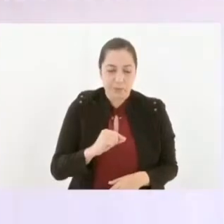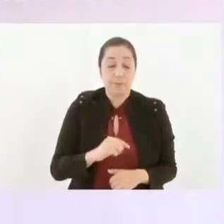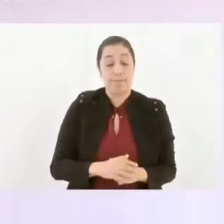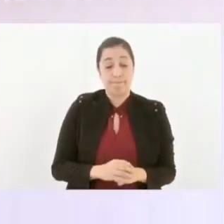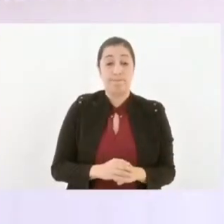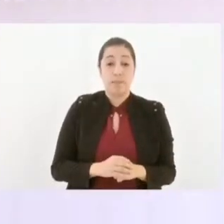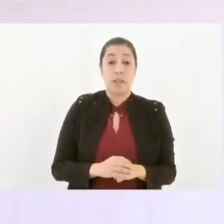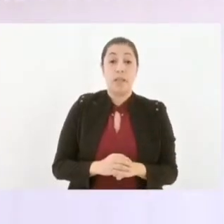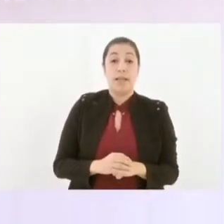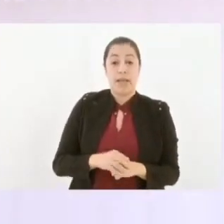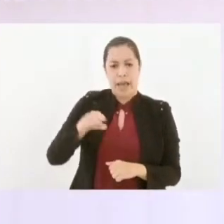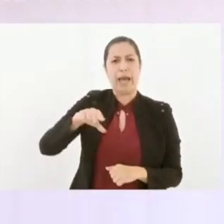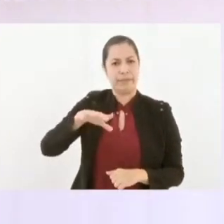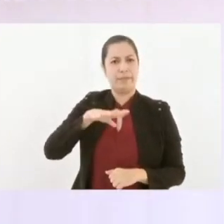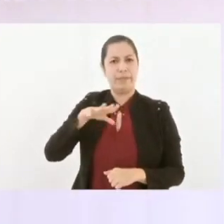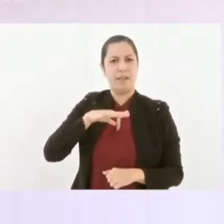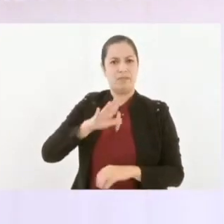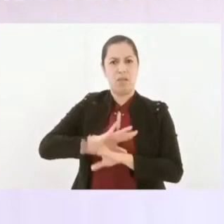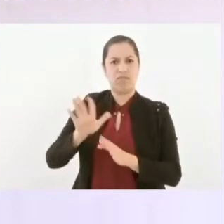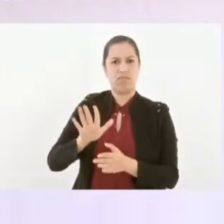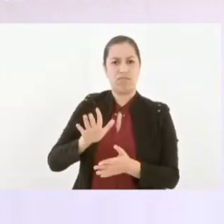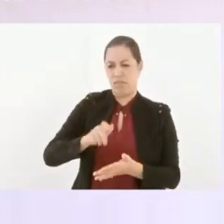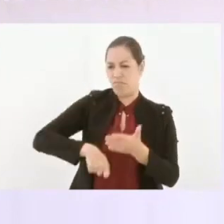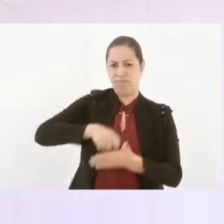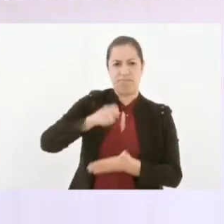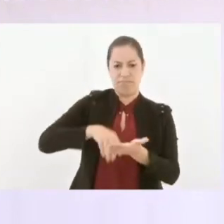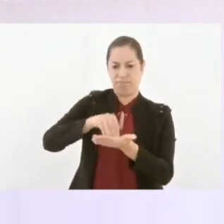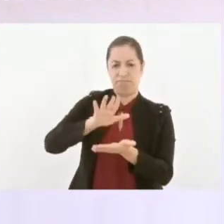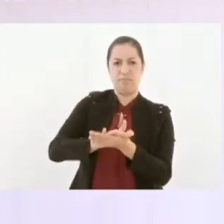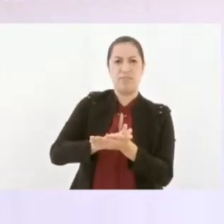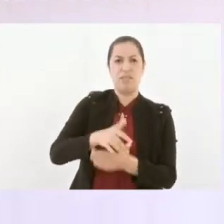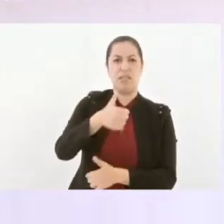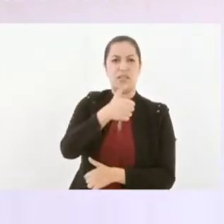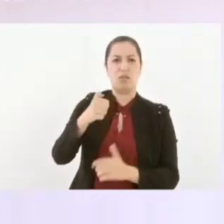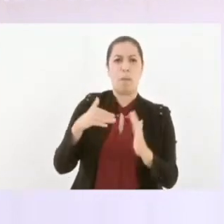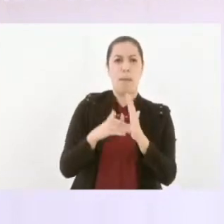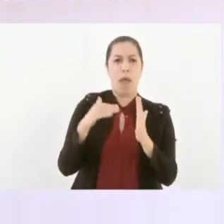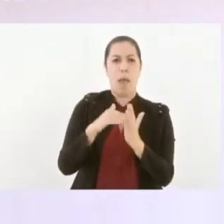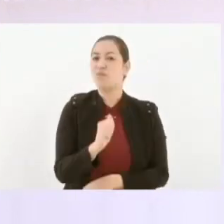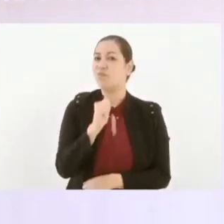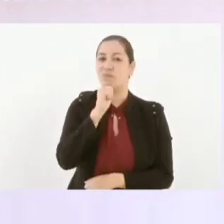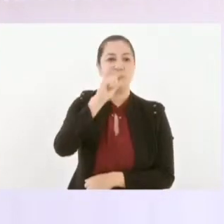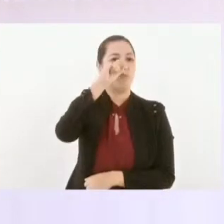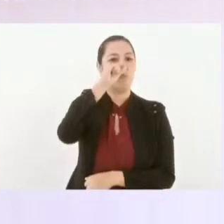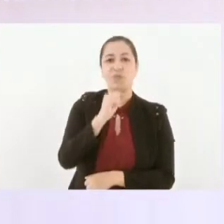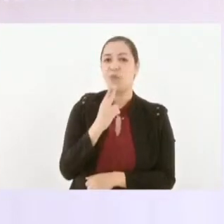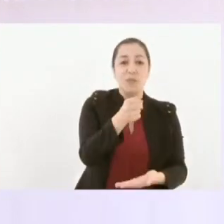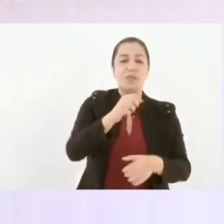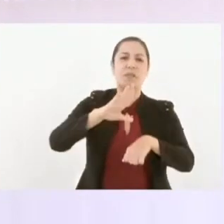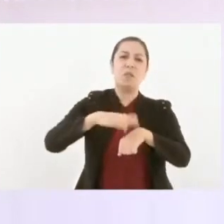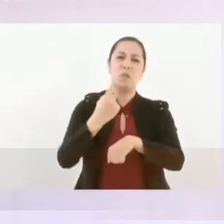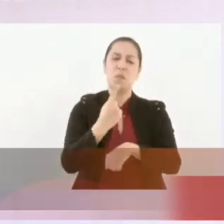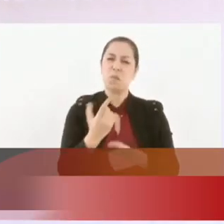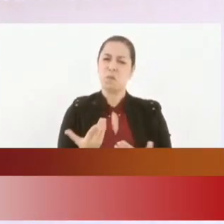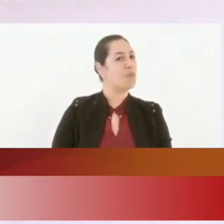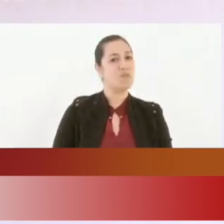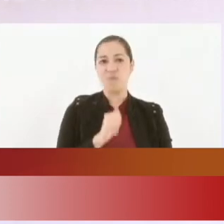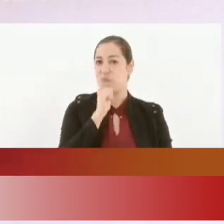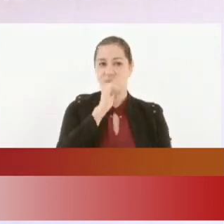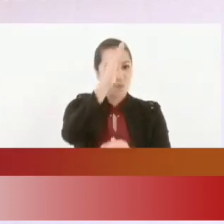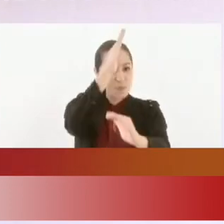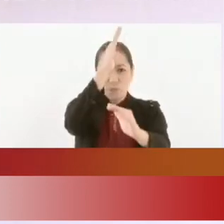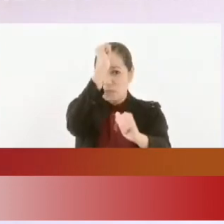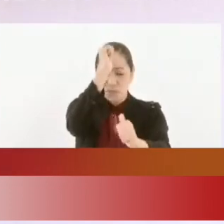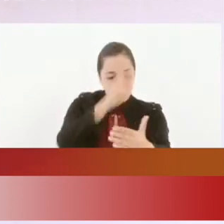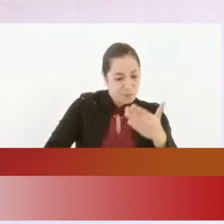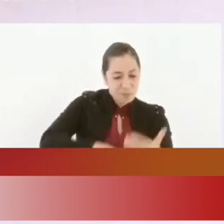tenían disponibles 600 millones de pesos y no se pudieron aplicar porque no hay el acuerdo con